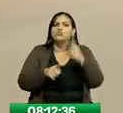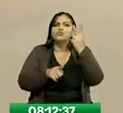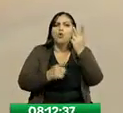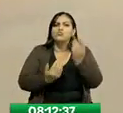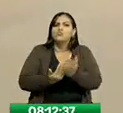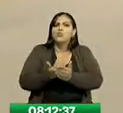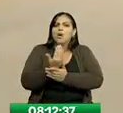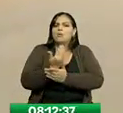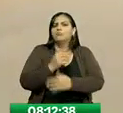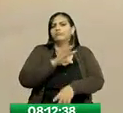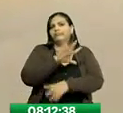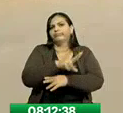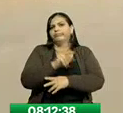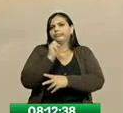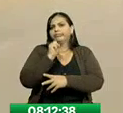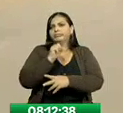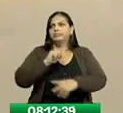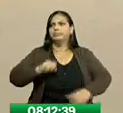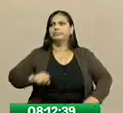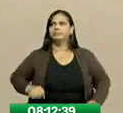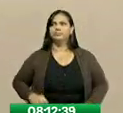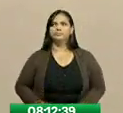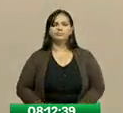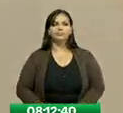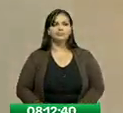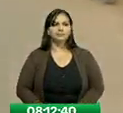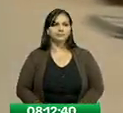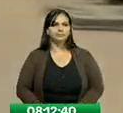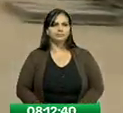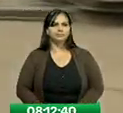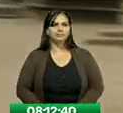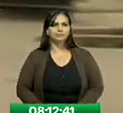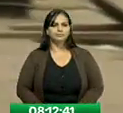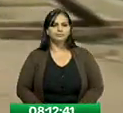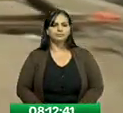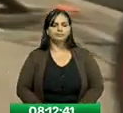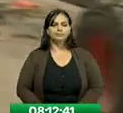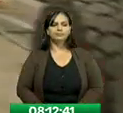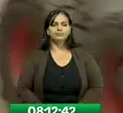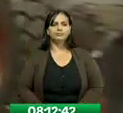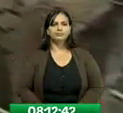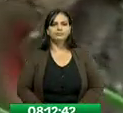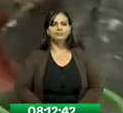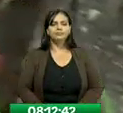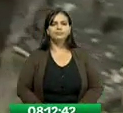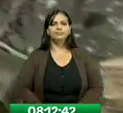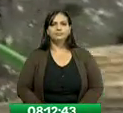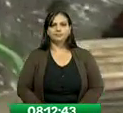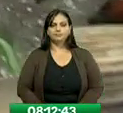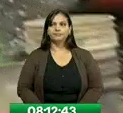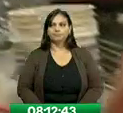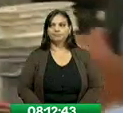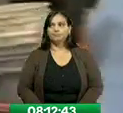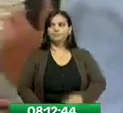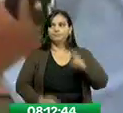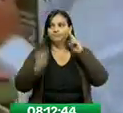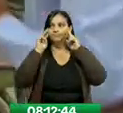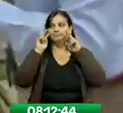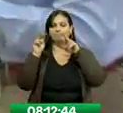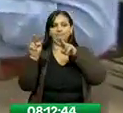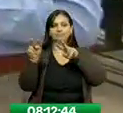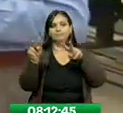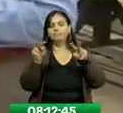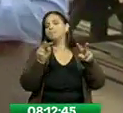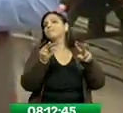tareas de regeneración urbana que se llevan a cabo en la calle chimborazo es lo que vemos hasta el momento miren como